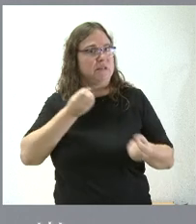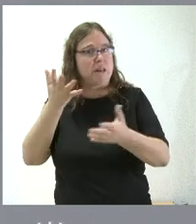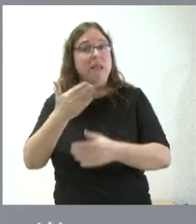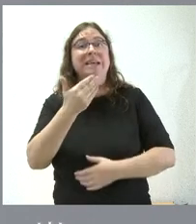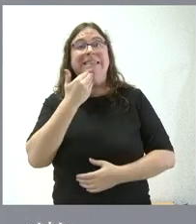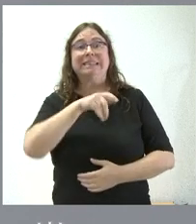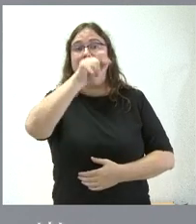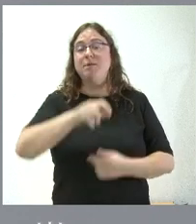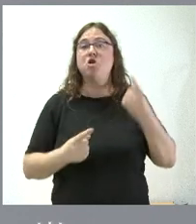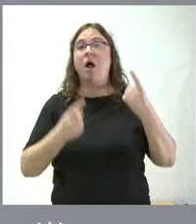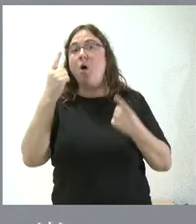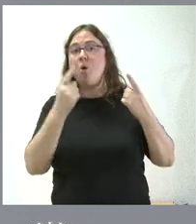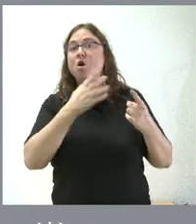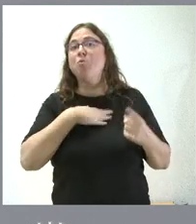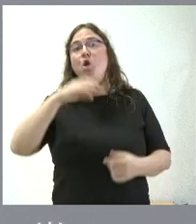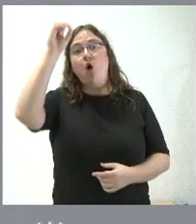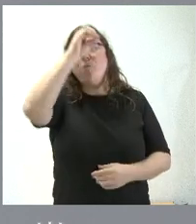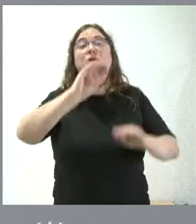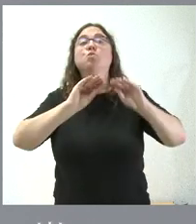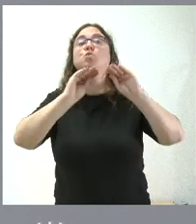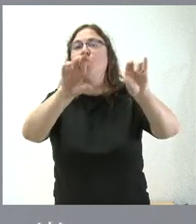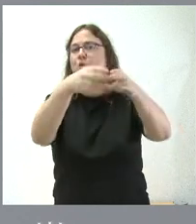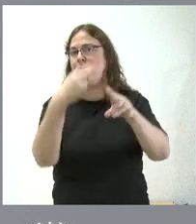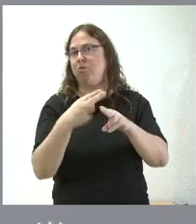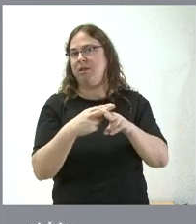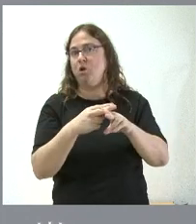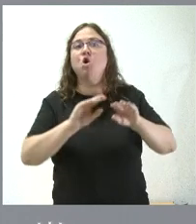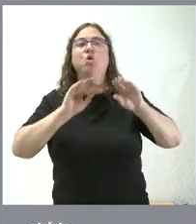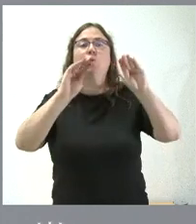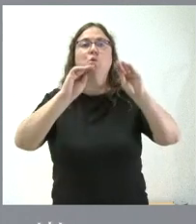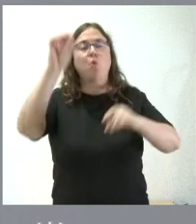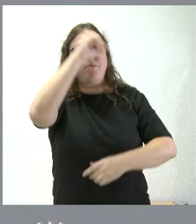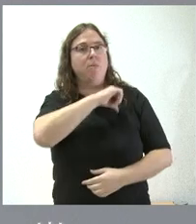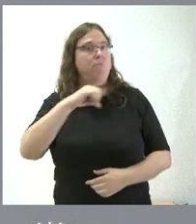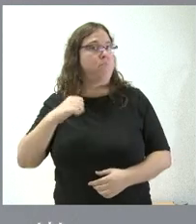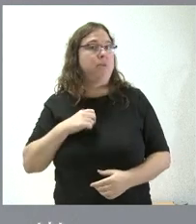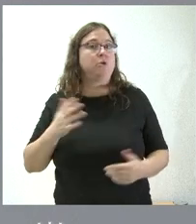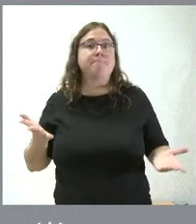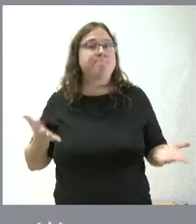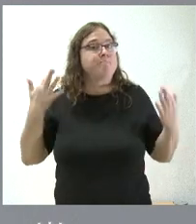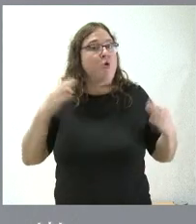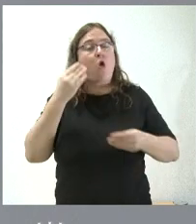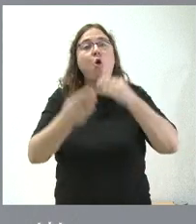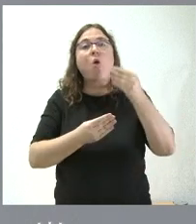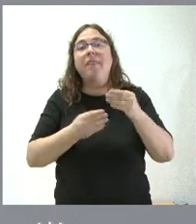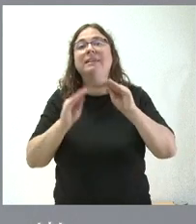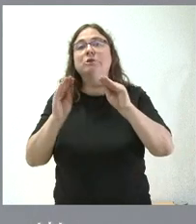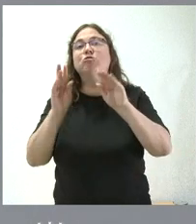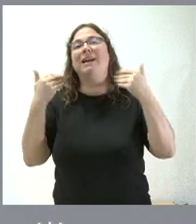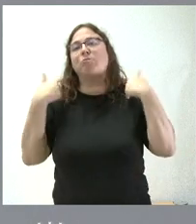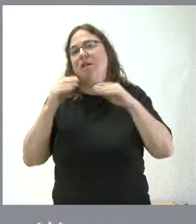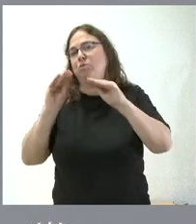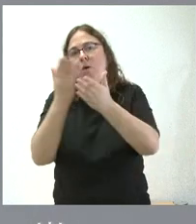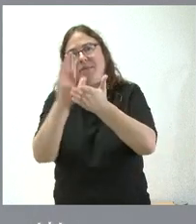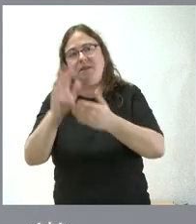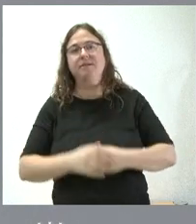alguna persona que puede trasladar una opinión de su partido político o de su opinión personal pues lógicamente eso lo hace en el marco de esas responsabilidades